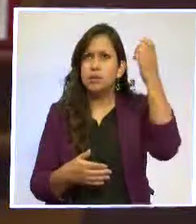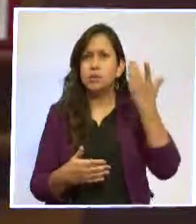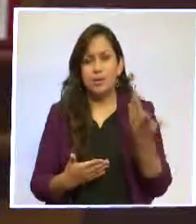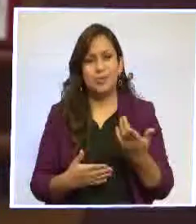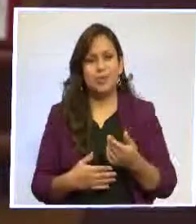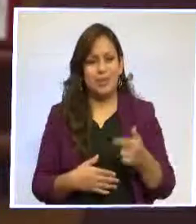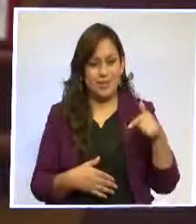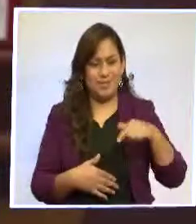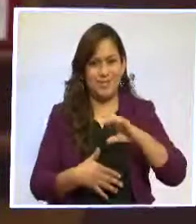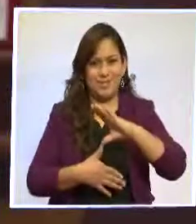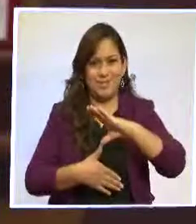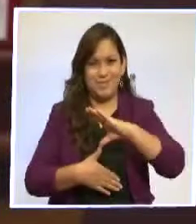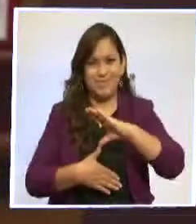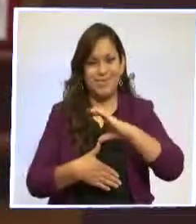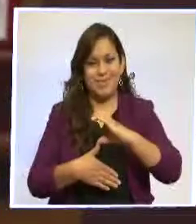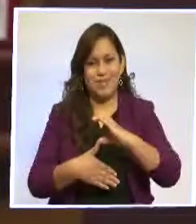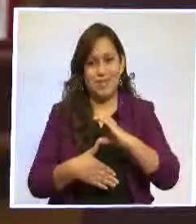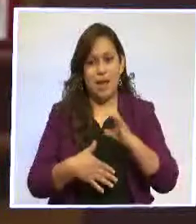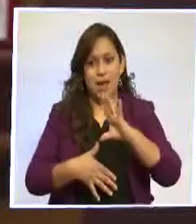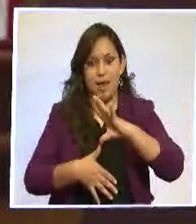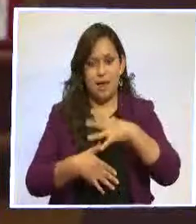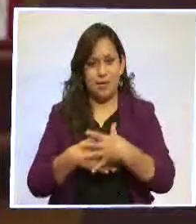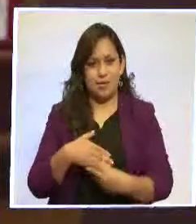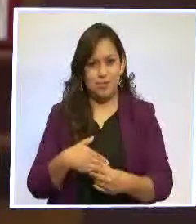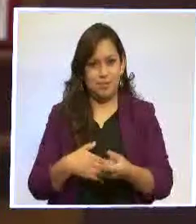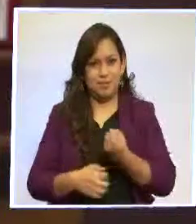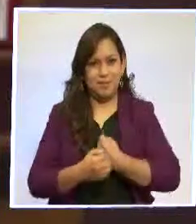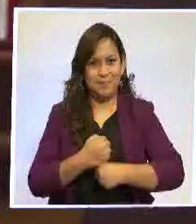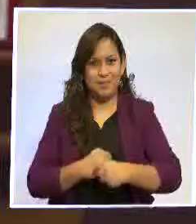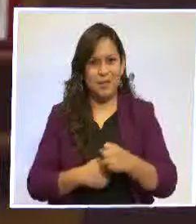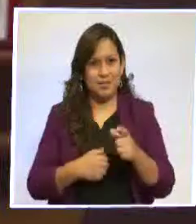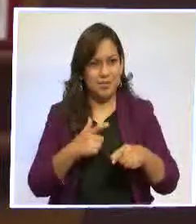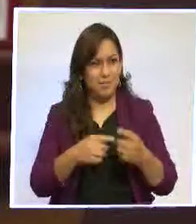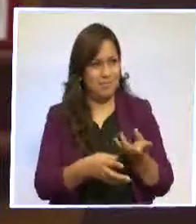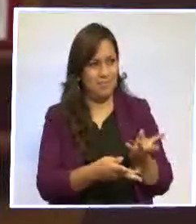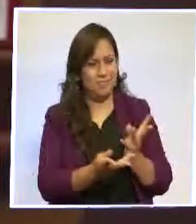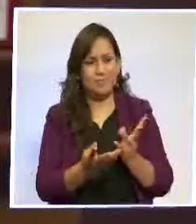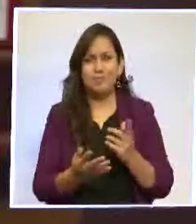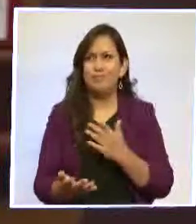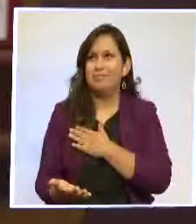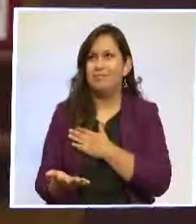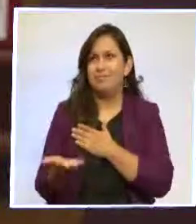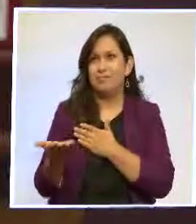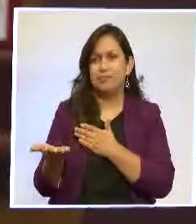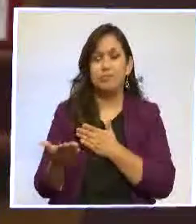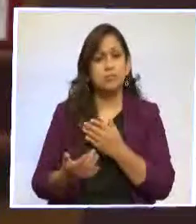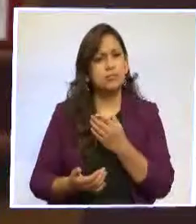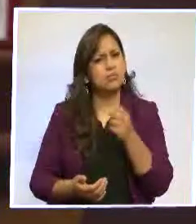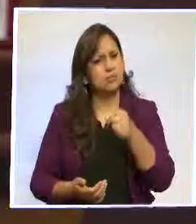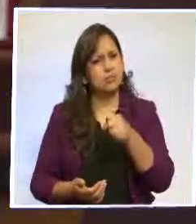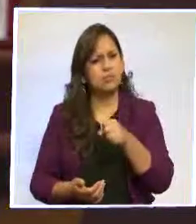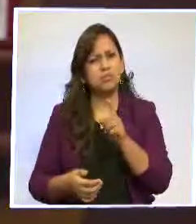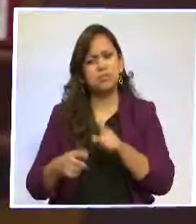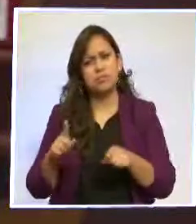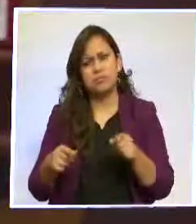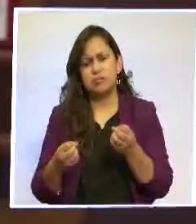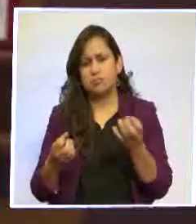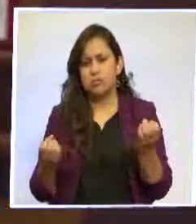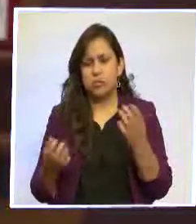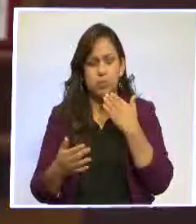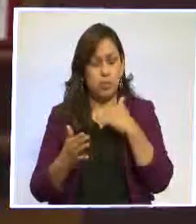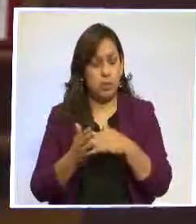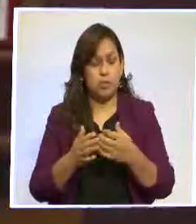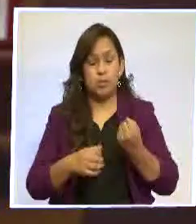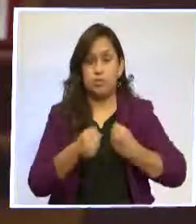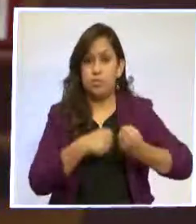caribeños. Creo que cuando uno evalúa políticamente los logros de la CELAC, hay cosas absolutamente importantes. Por ejemplo, el año pasado